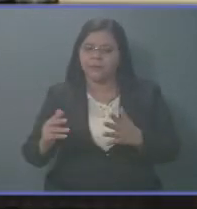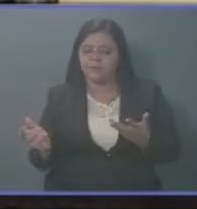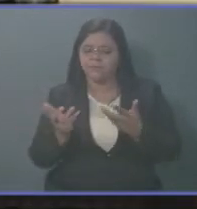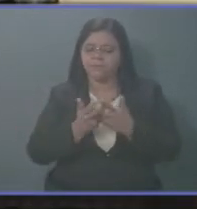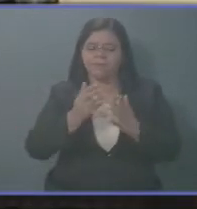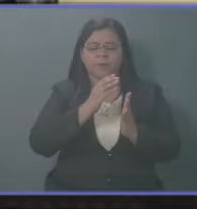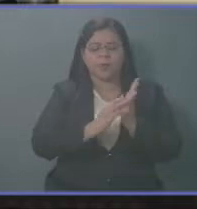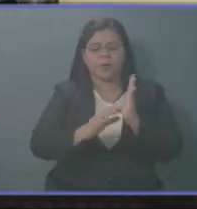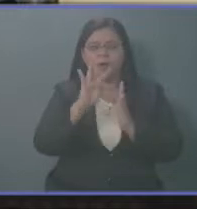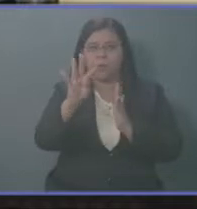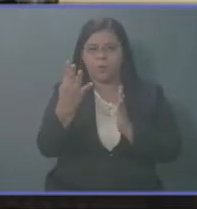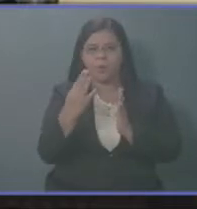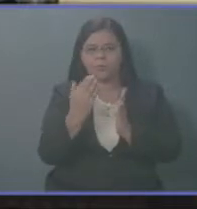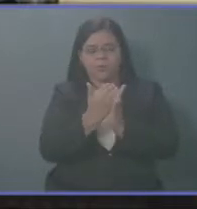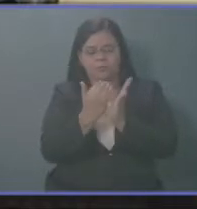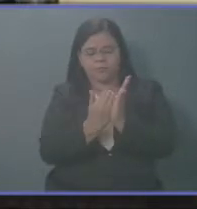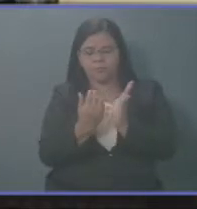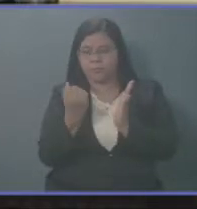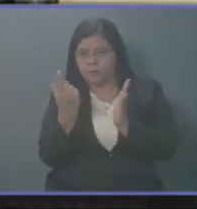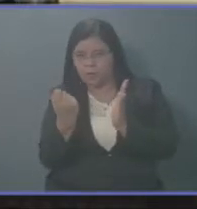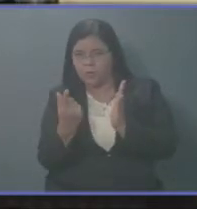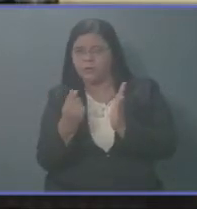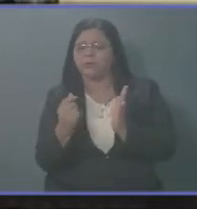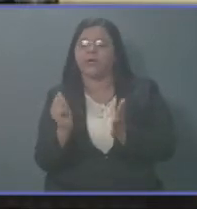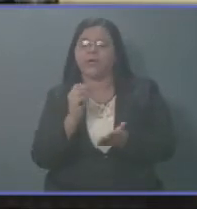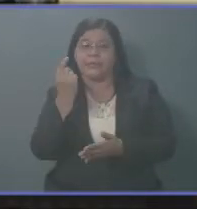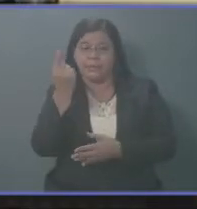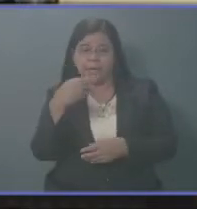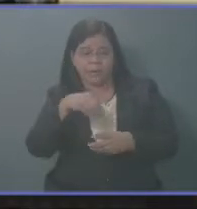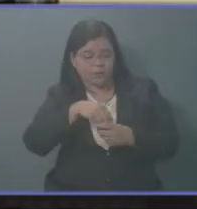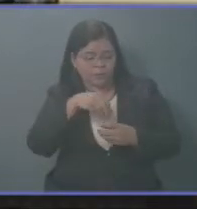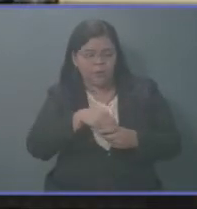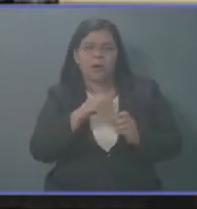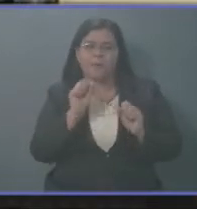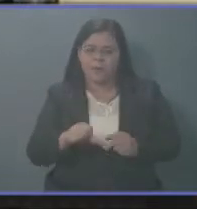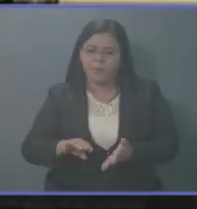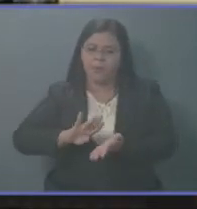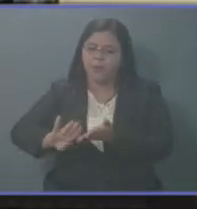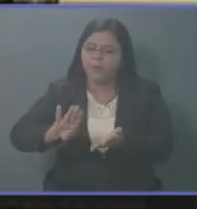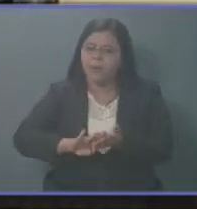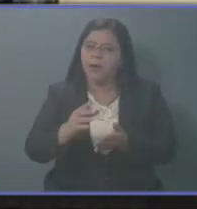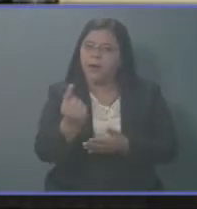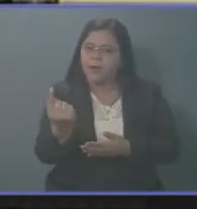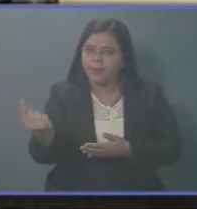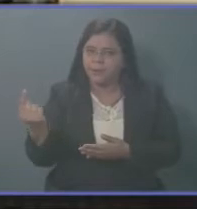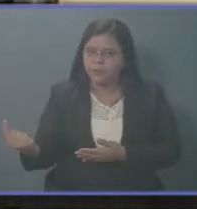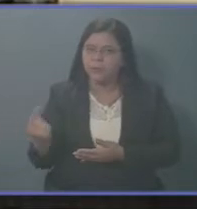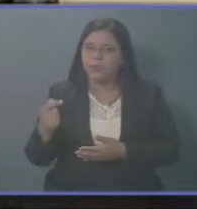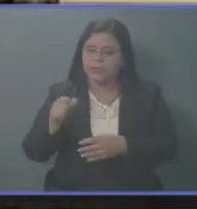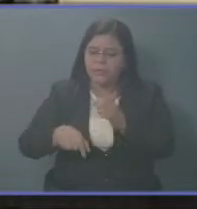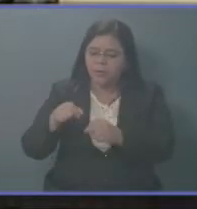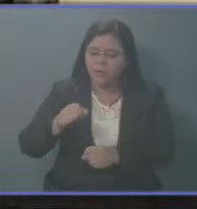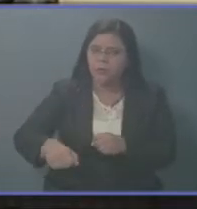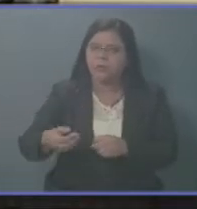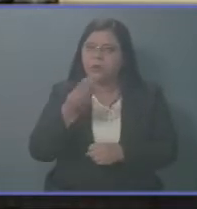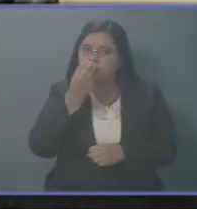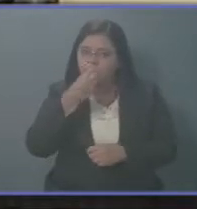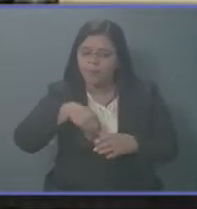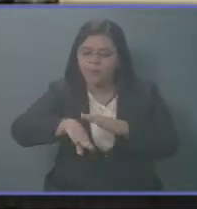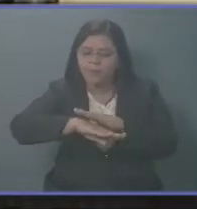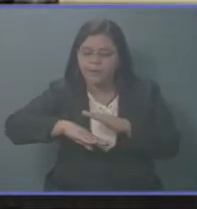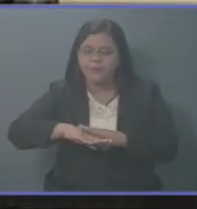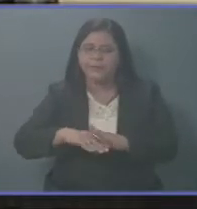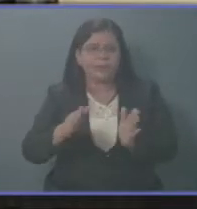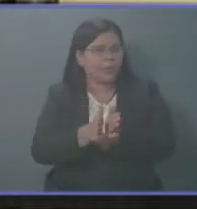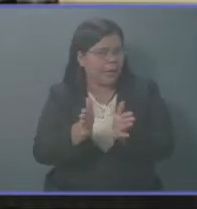cuarto número 11, se implementará un fondo de liquidez para financiar a los productores agrícolas de granos básicos y sector agropecuario